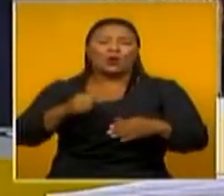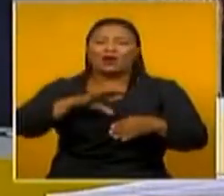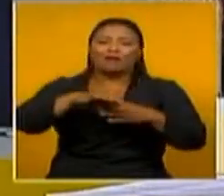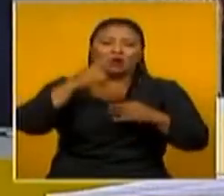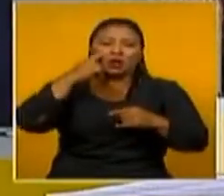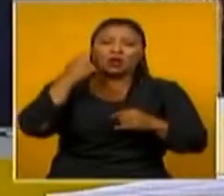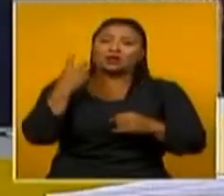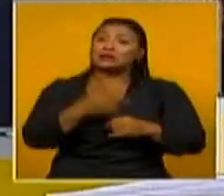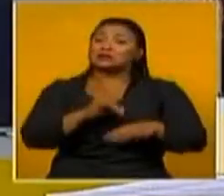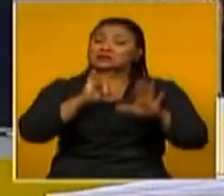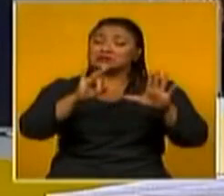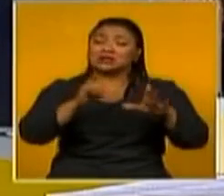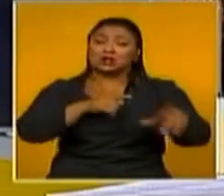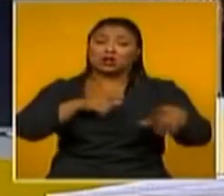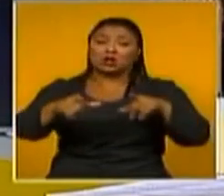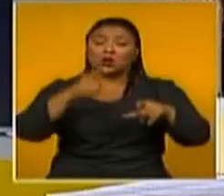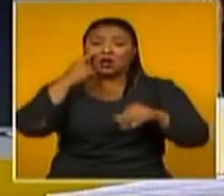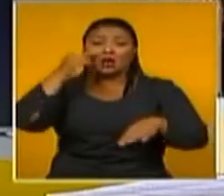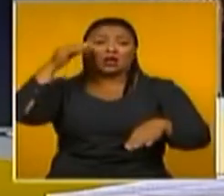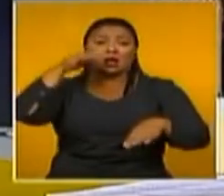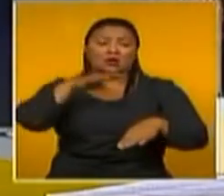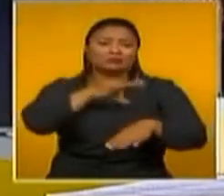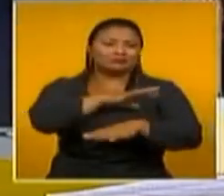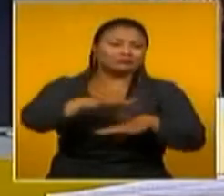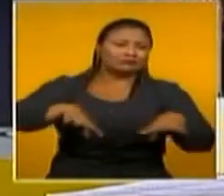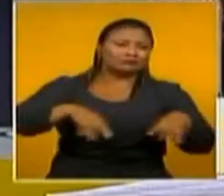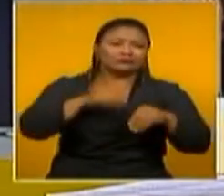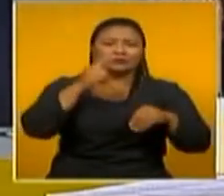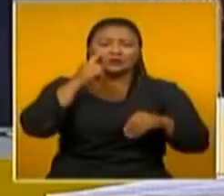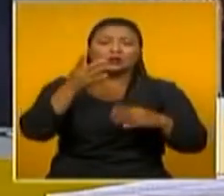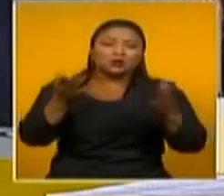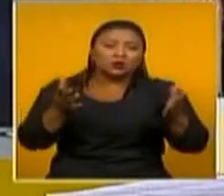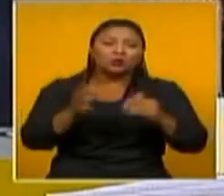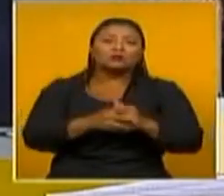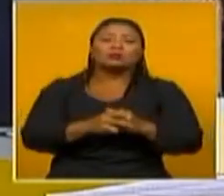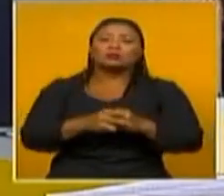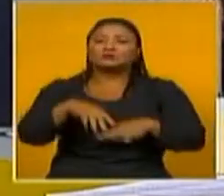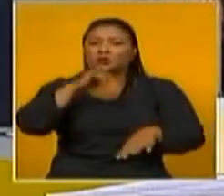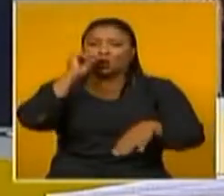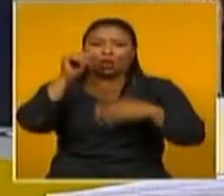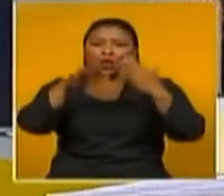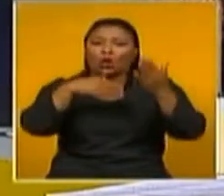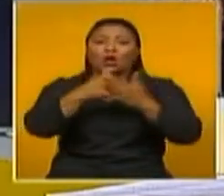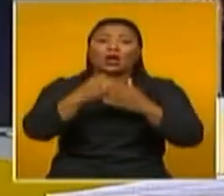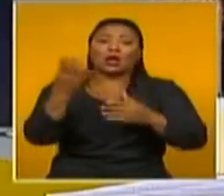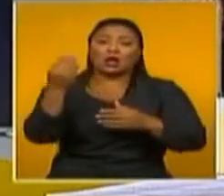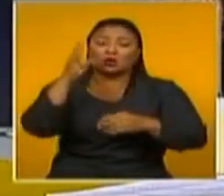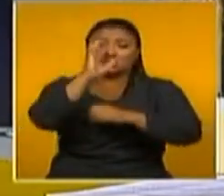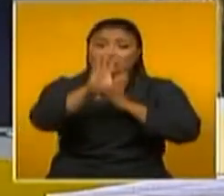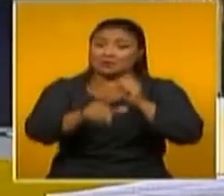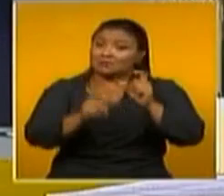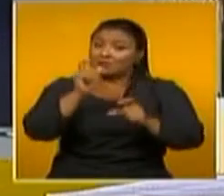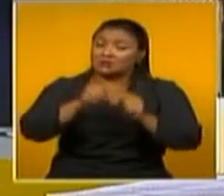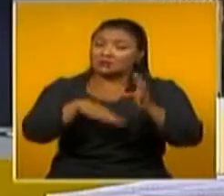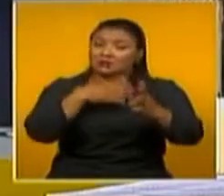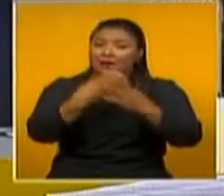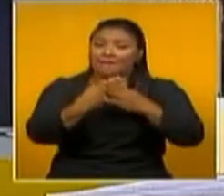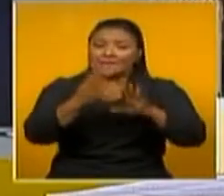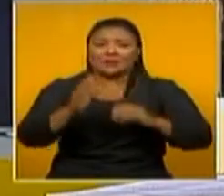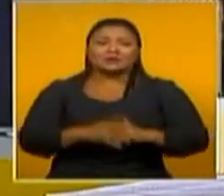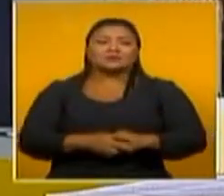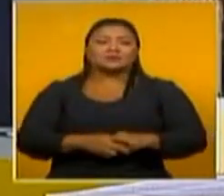allanaron 7 locales por el delito de asociación ilícita por extorsión y microtráfico. 14 personas están detenidas.